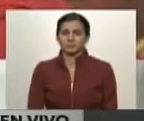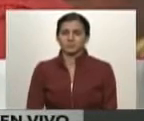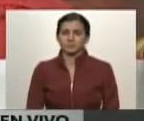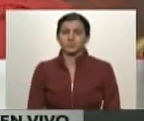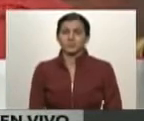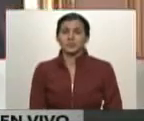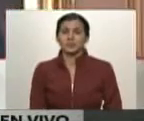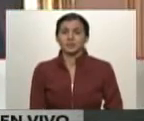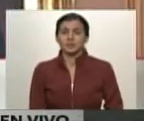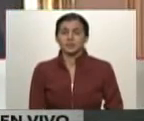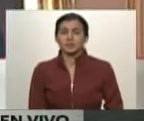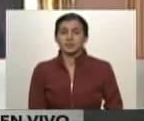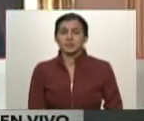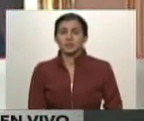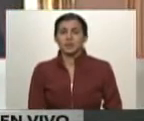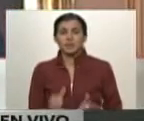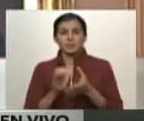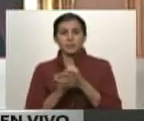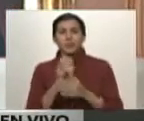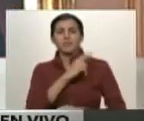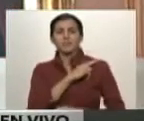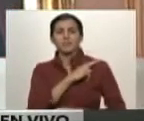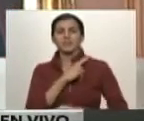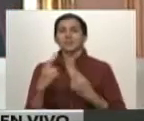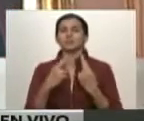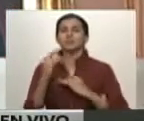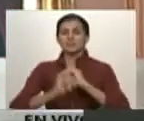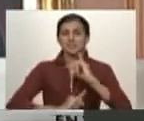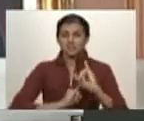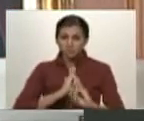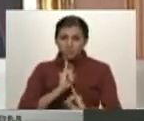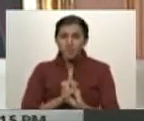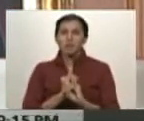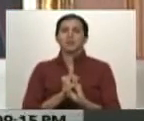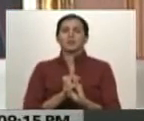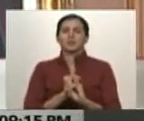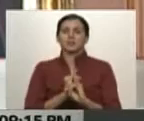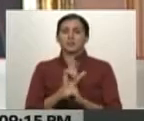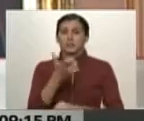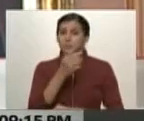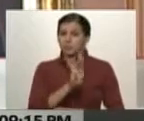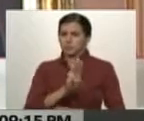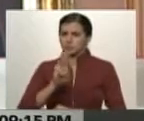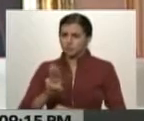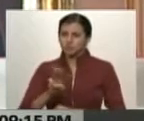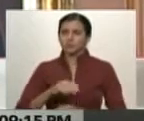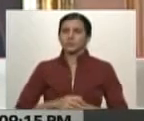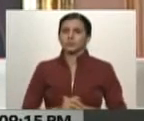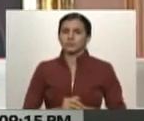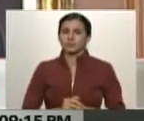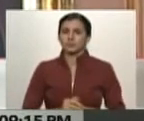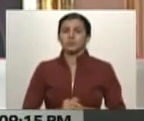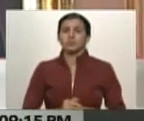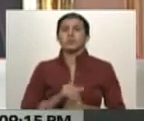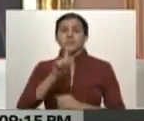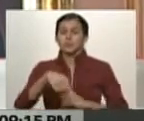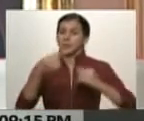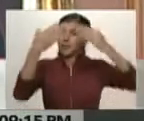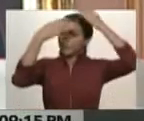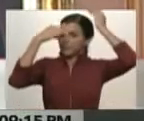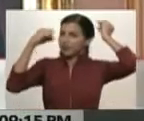el compañero jefe de relaciones internacionales del gran polo patriótico nuestro embajador